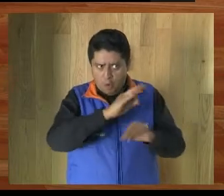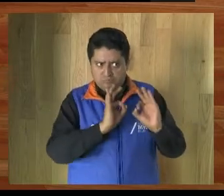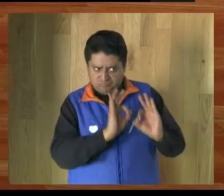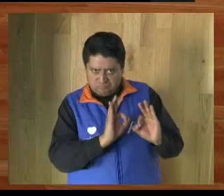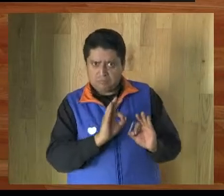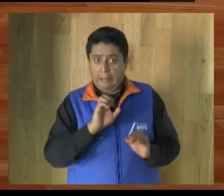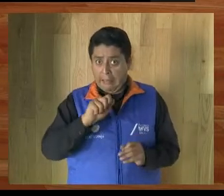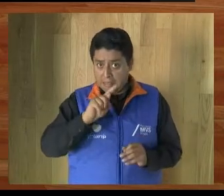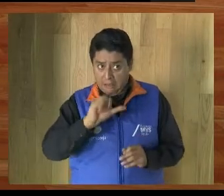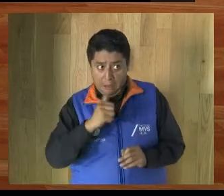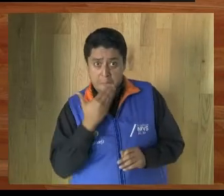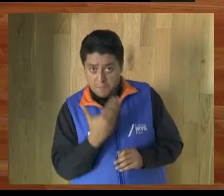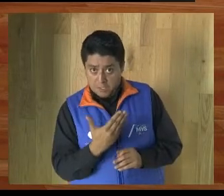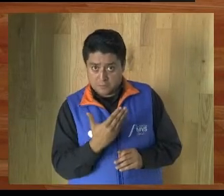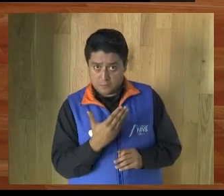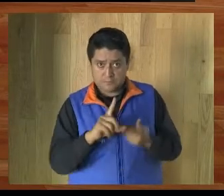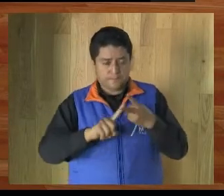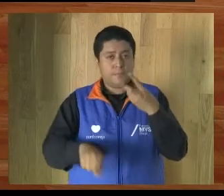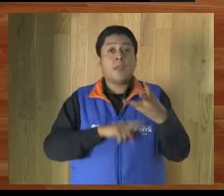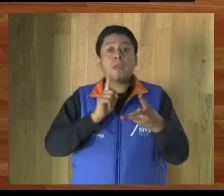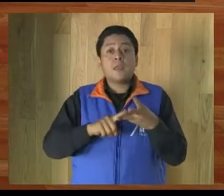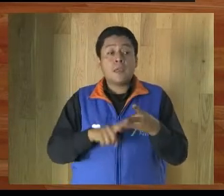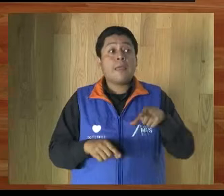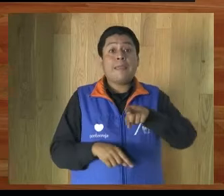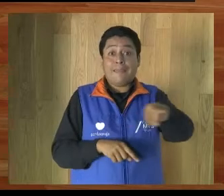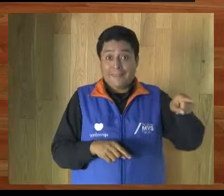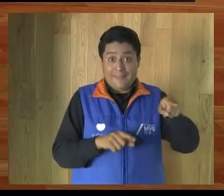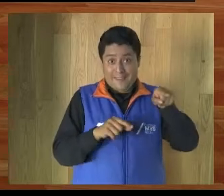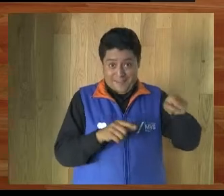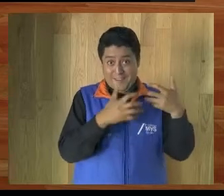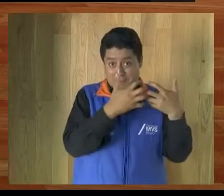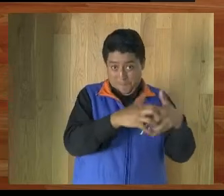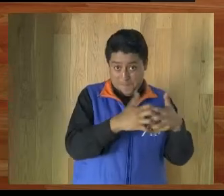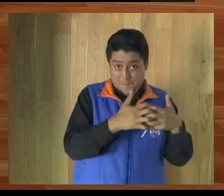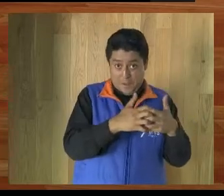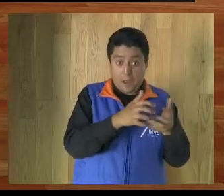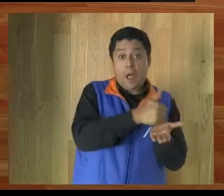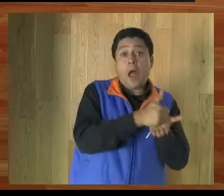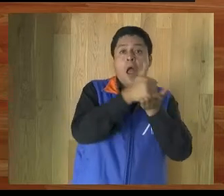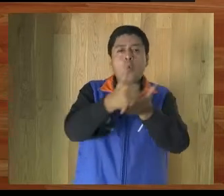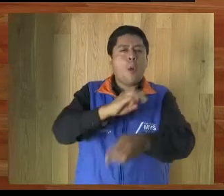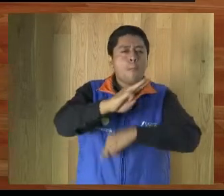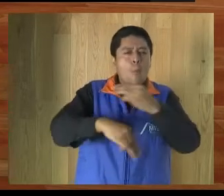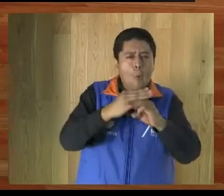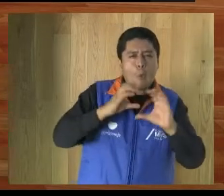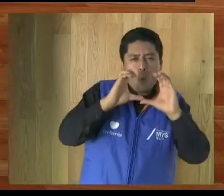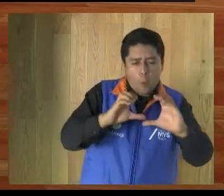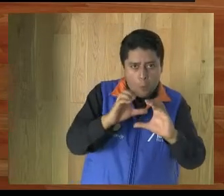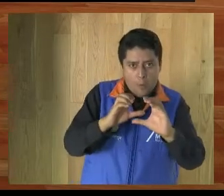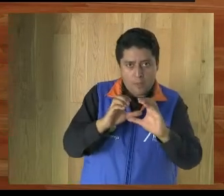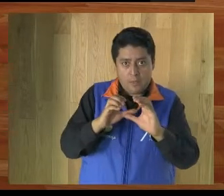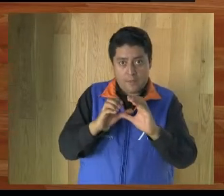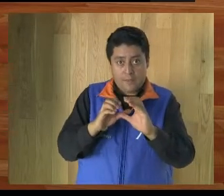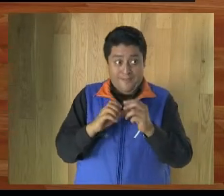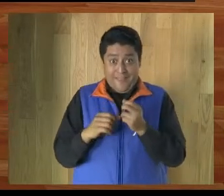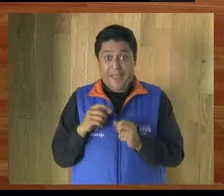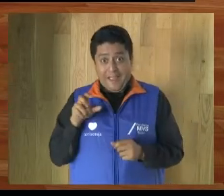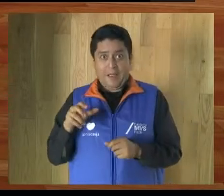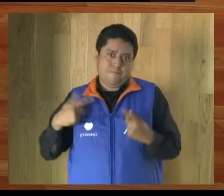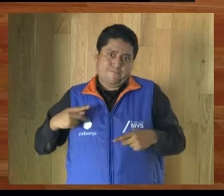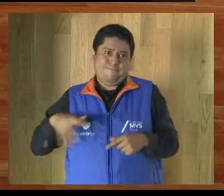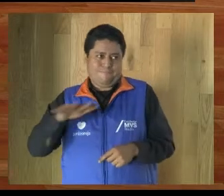las personas, como digo, tienen en cuenta a la hora de esas percepciones, de comprar, de